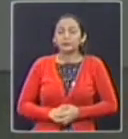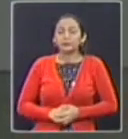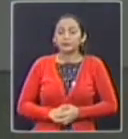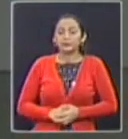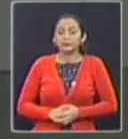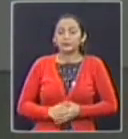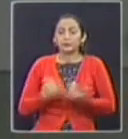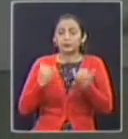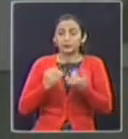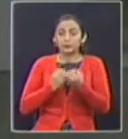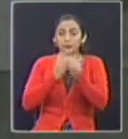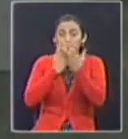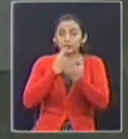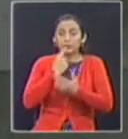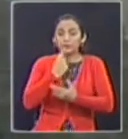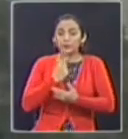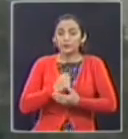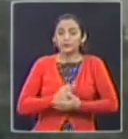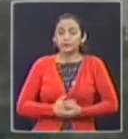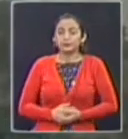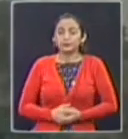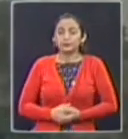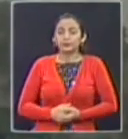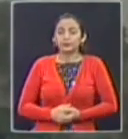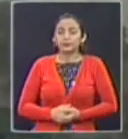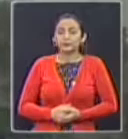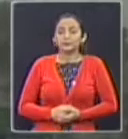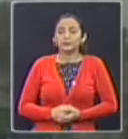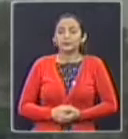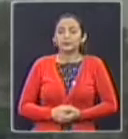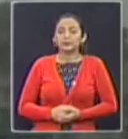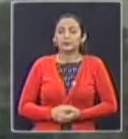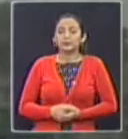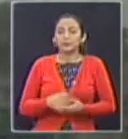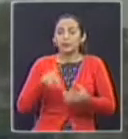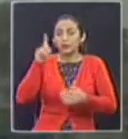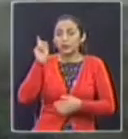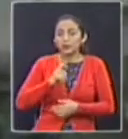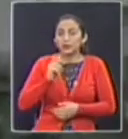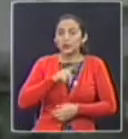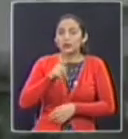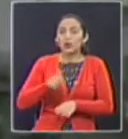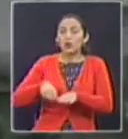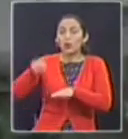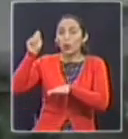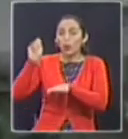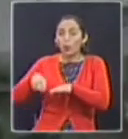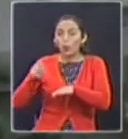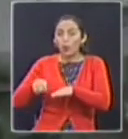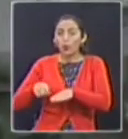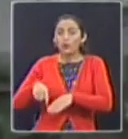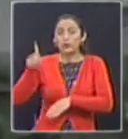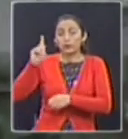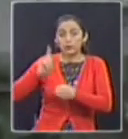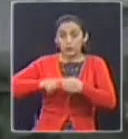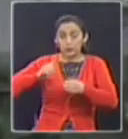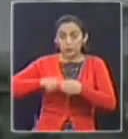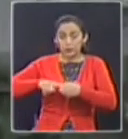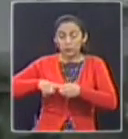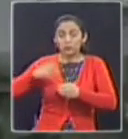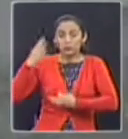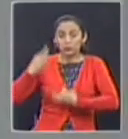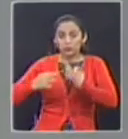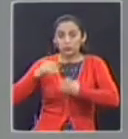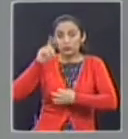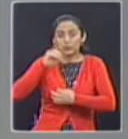indica, conforme a lo solicitado por el compareciente Topic, córrase traslado al señor juez de la Unidad Judicial Penal de Quito a fin de que